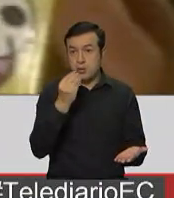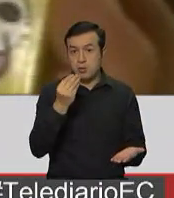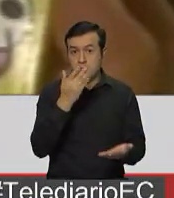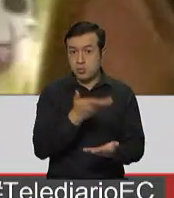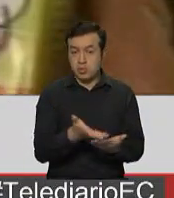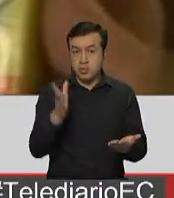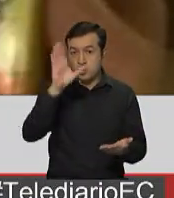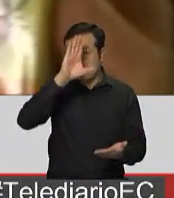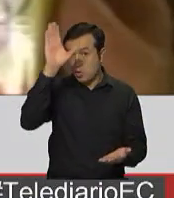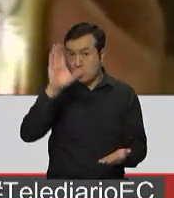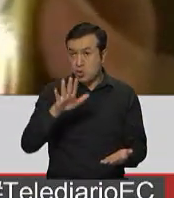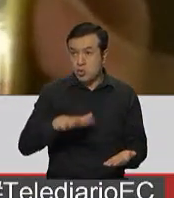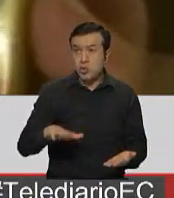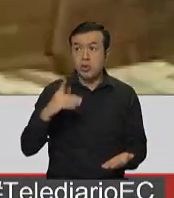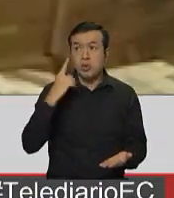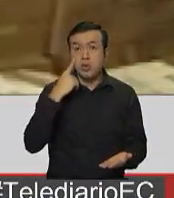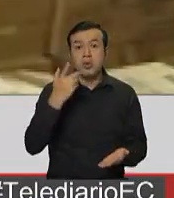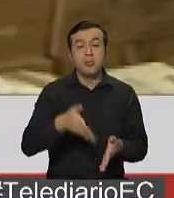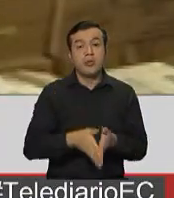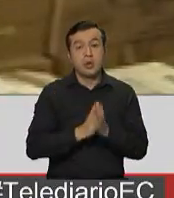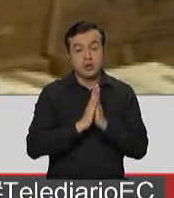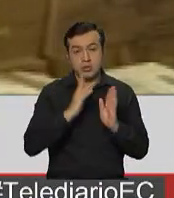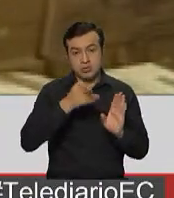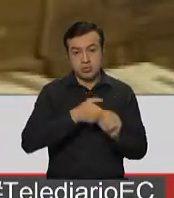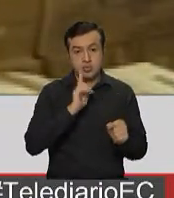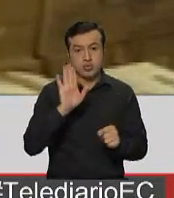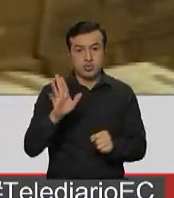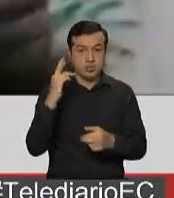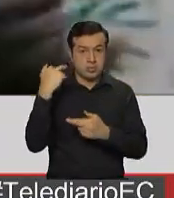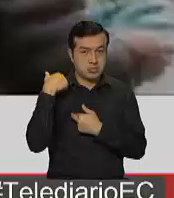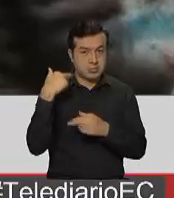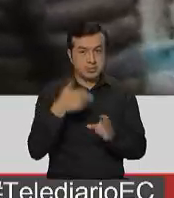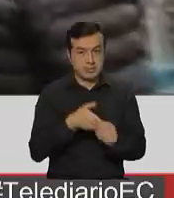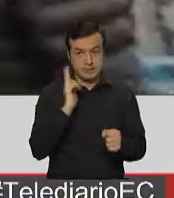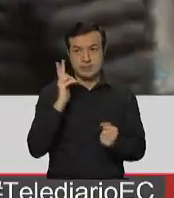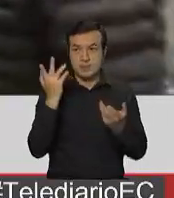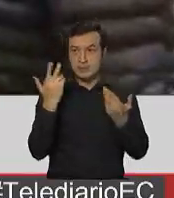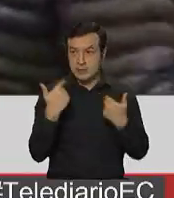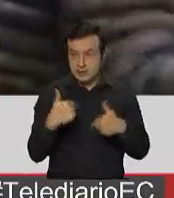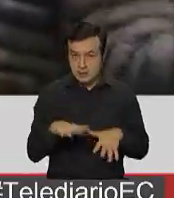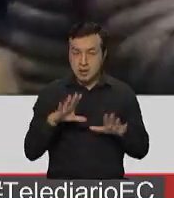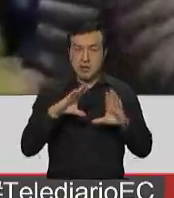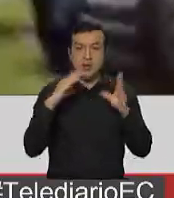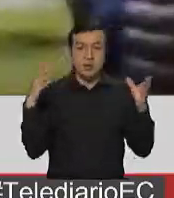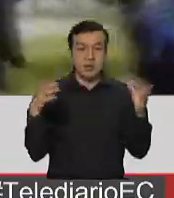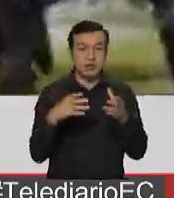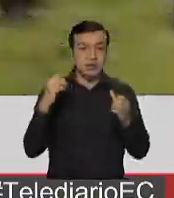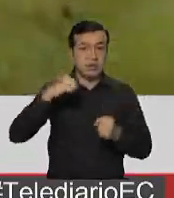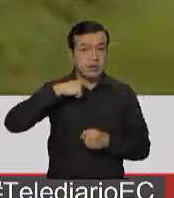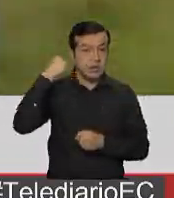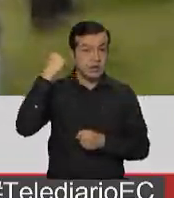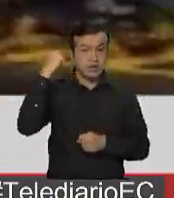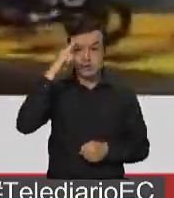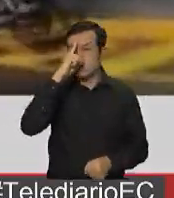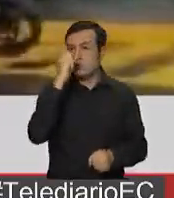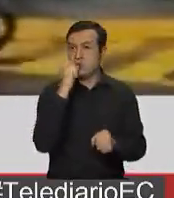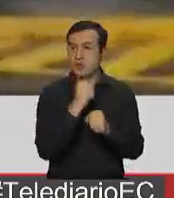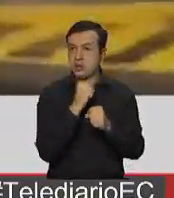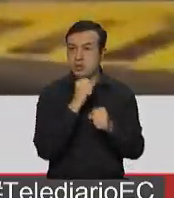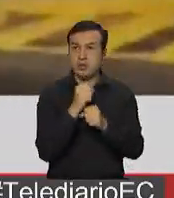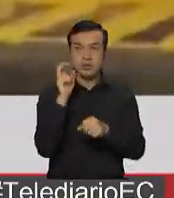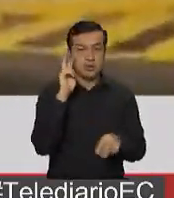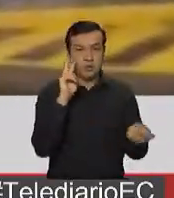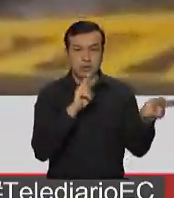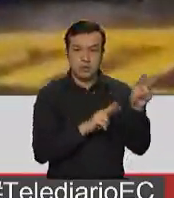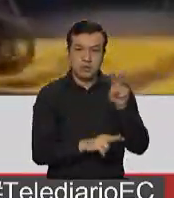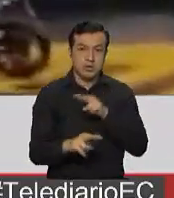según Vaquero, habría motivado el pedido de renuncia de su cargo. Finalmente, la Comisión de Derechos de los Trabajadores conoció la